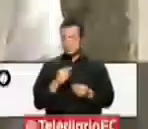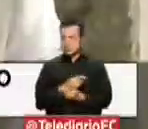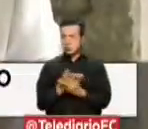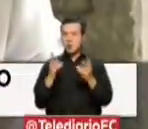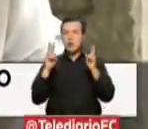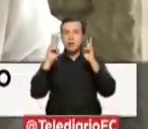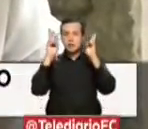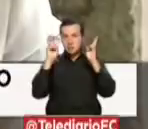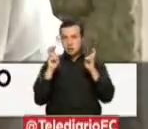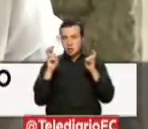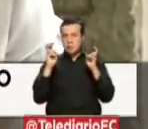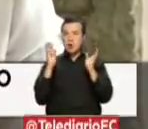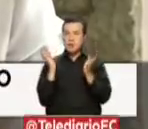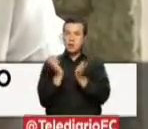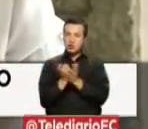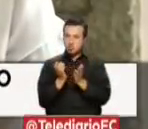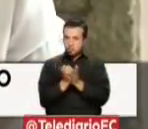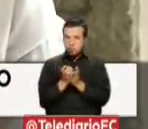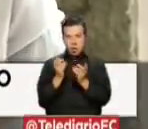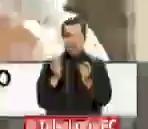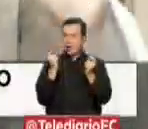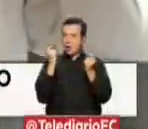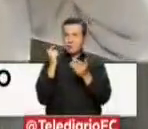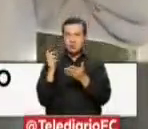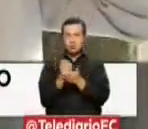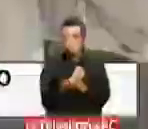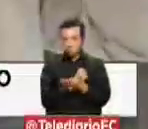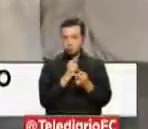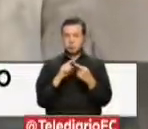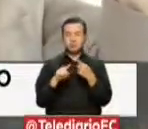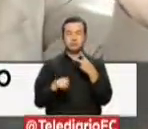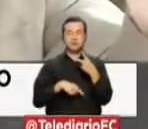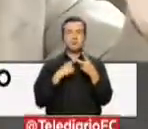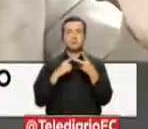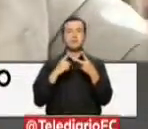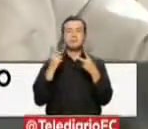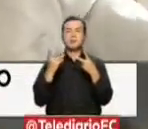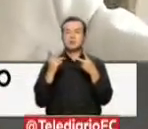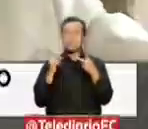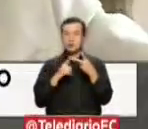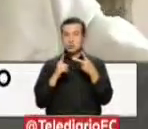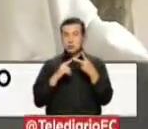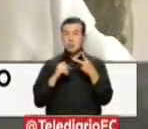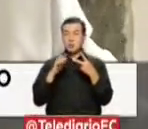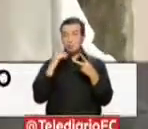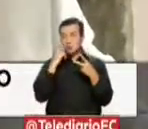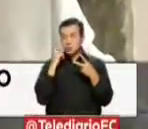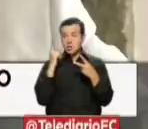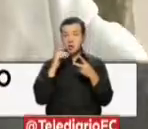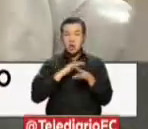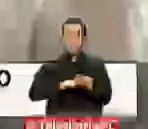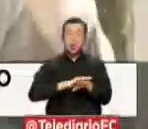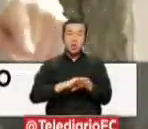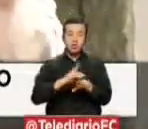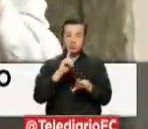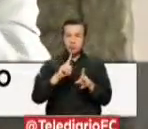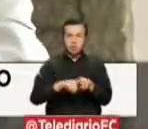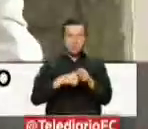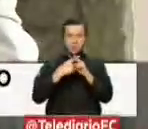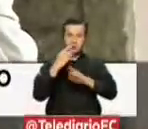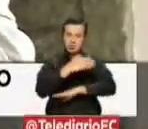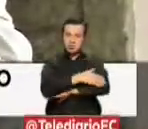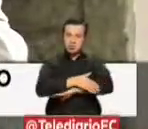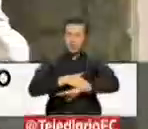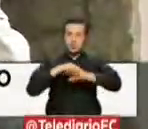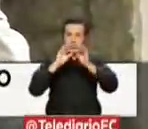al tema de la crisis sanitaria, de manera inmediata, y de manera inmediata a la solución, más allá de los bacheos, del inicio del